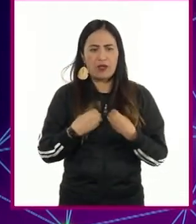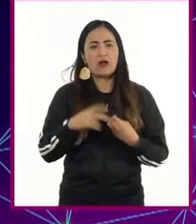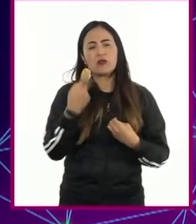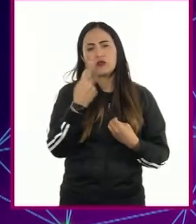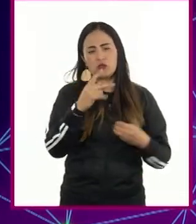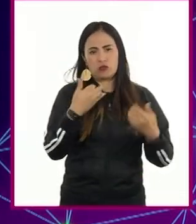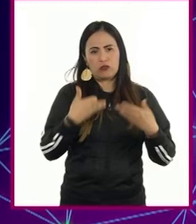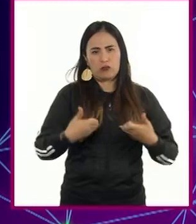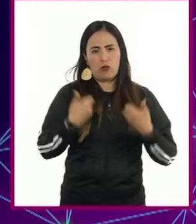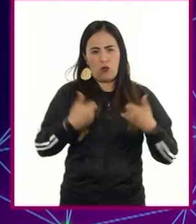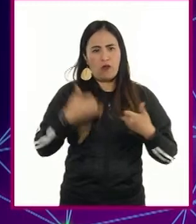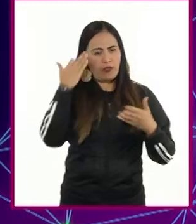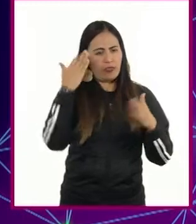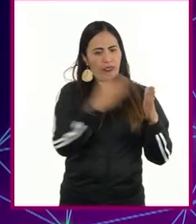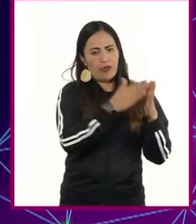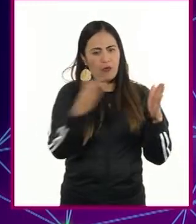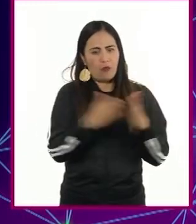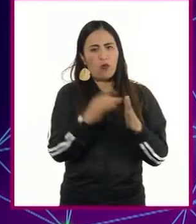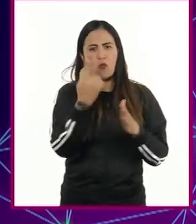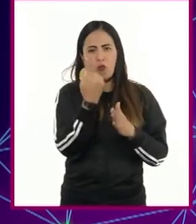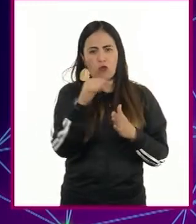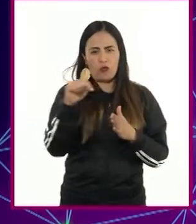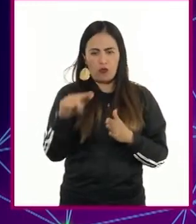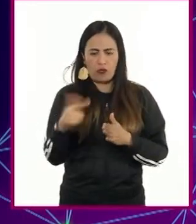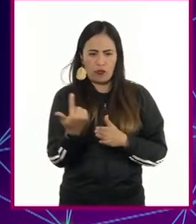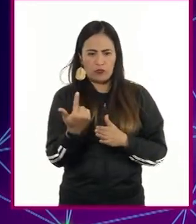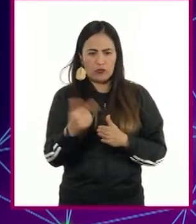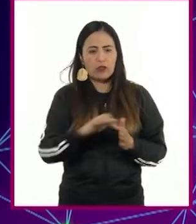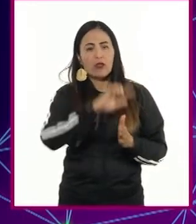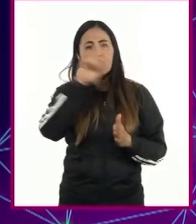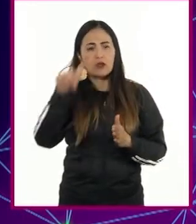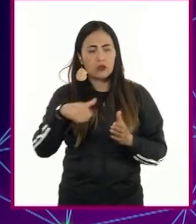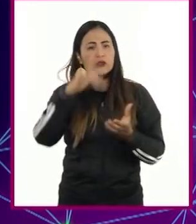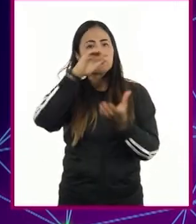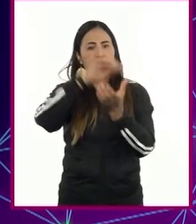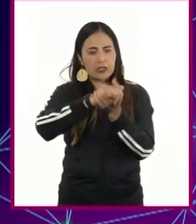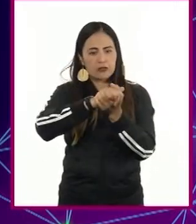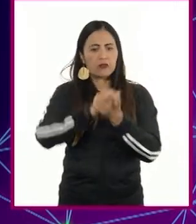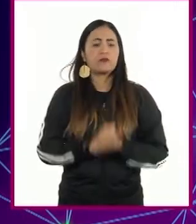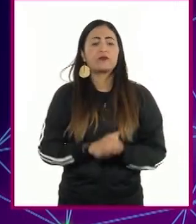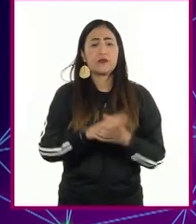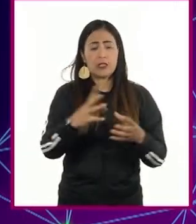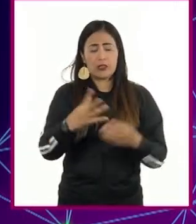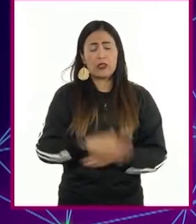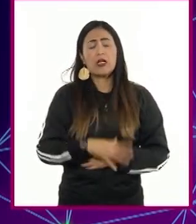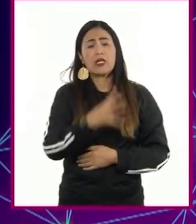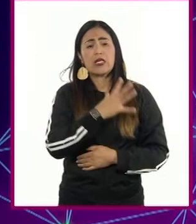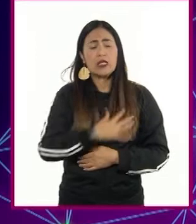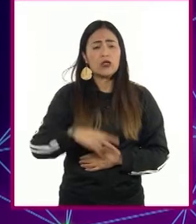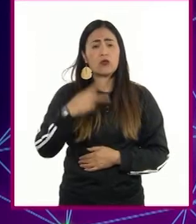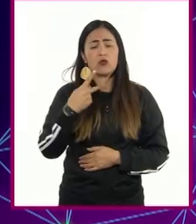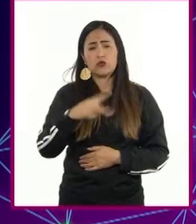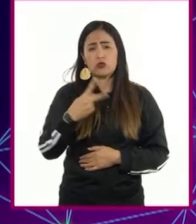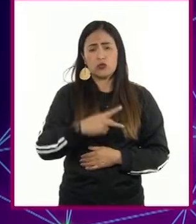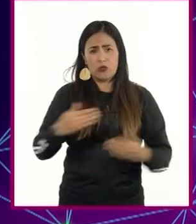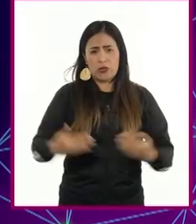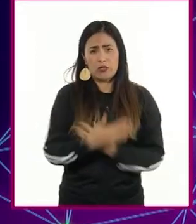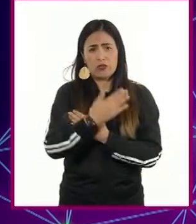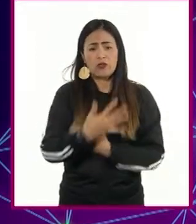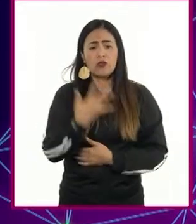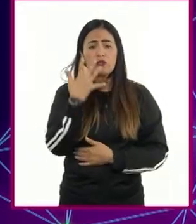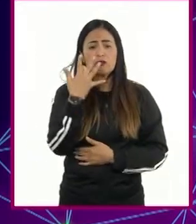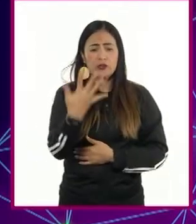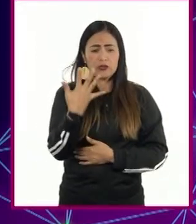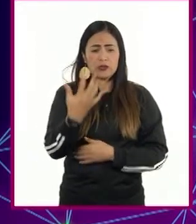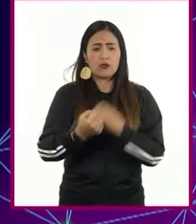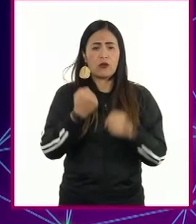más. Se casó tras vivir 1/7 más. Su hijo nació 5 años después. El hijo vivió